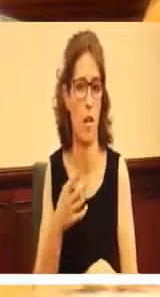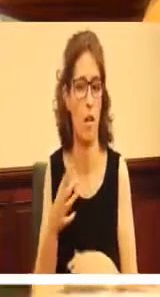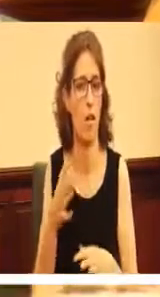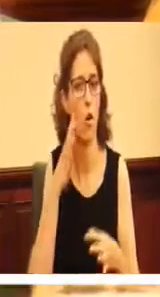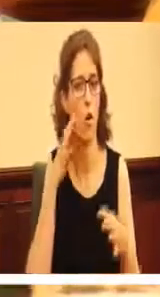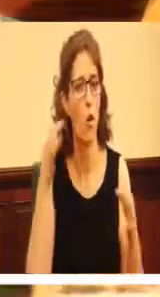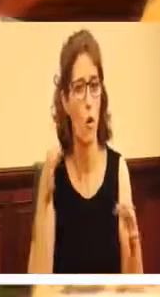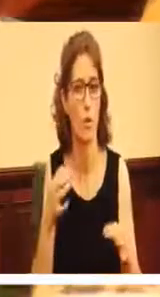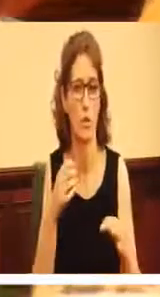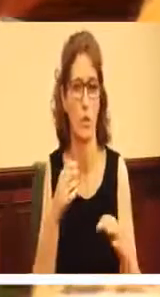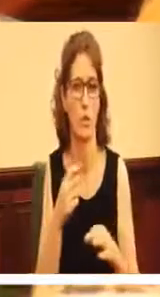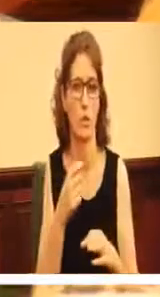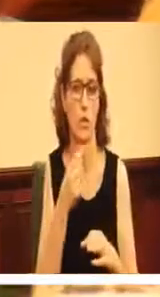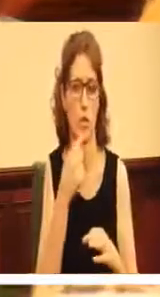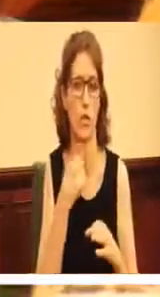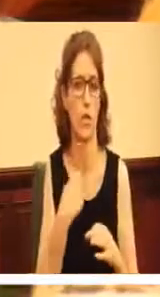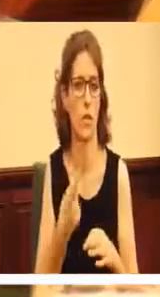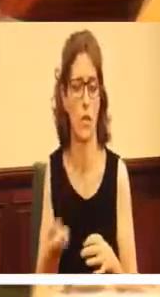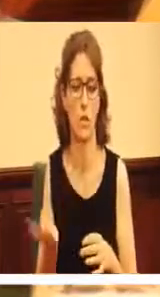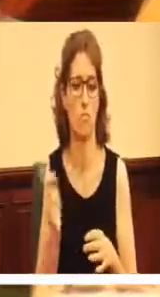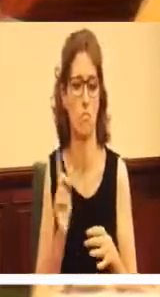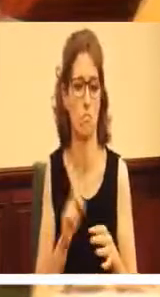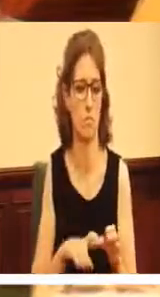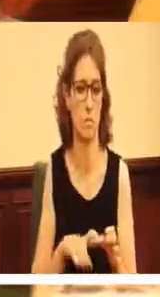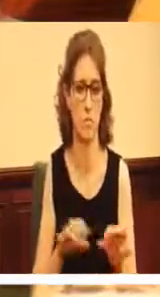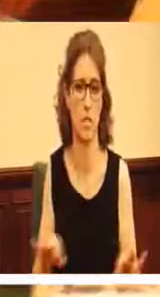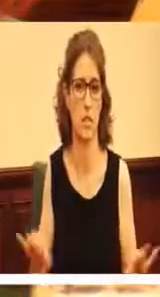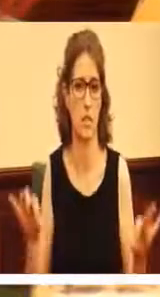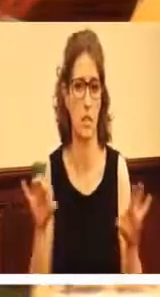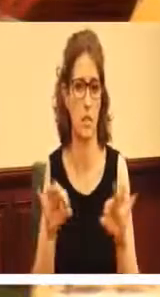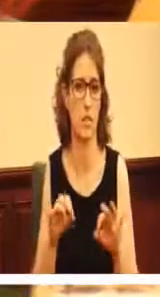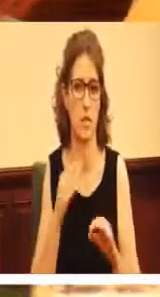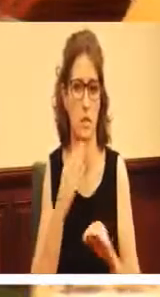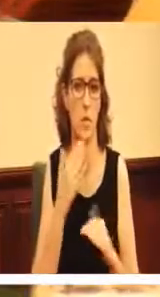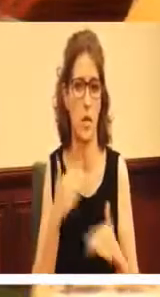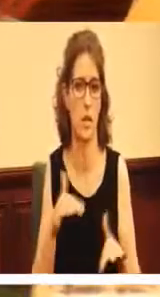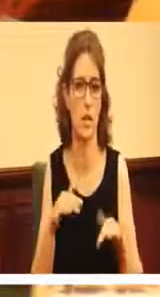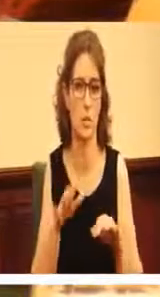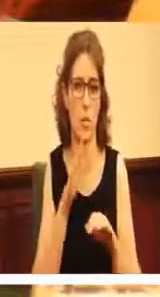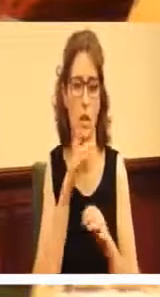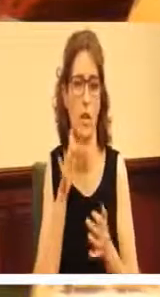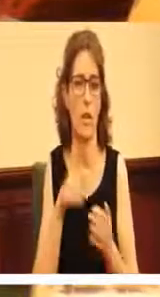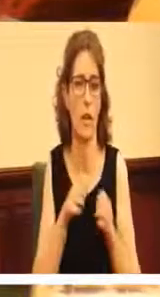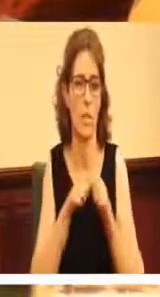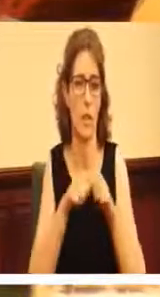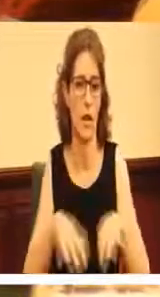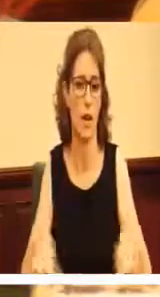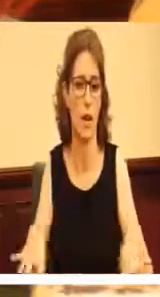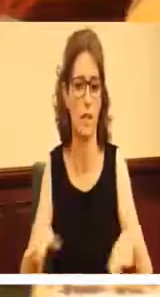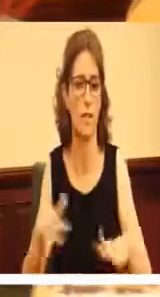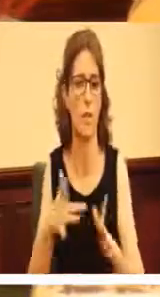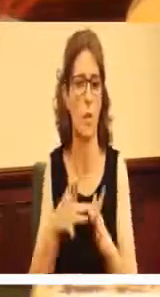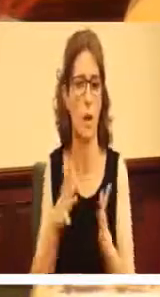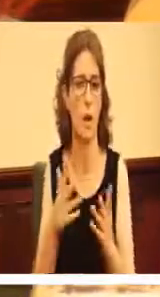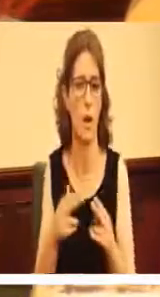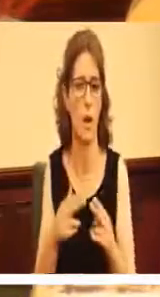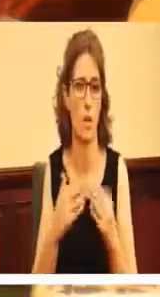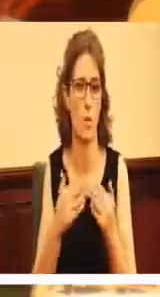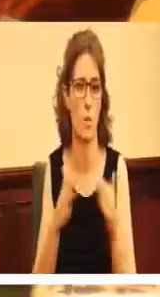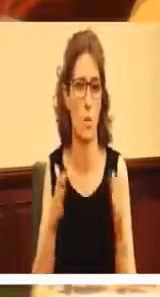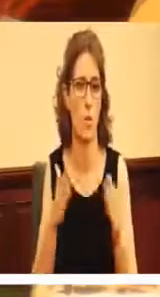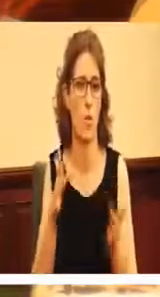que no estén presentes cuando despleguemos la pancarta para conmemorar el Día Internacional del Orgullo